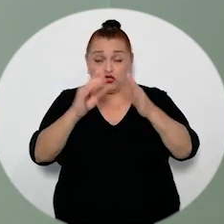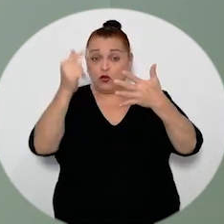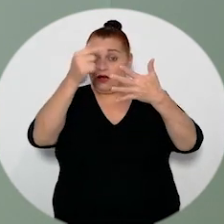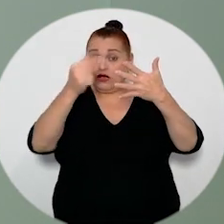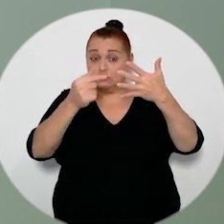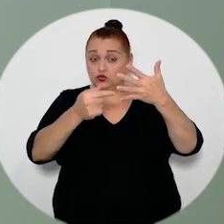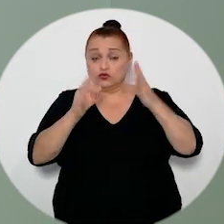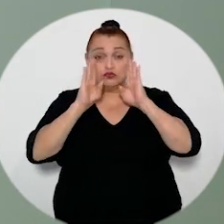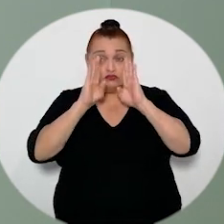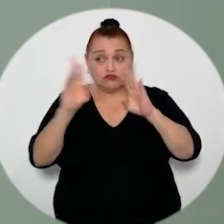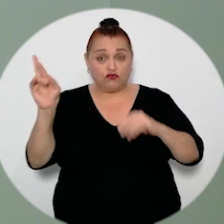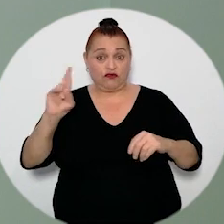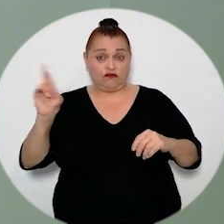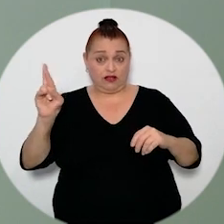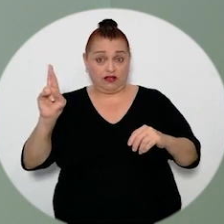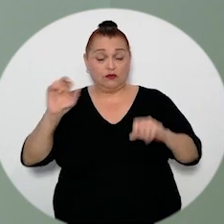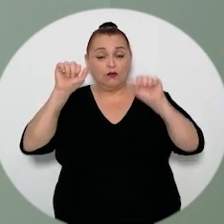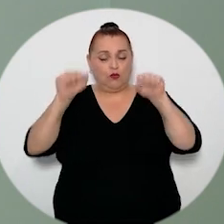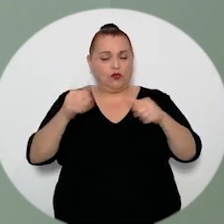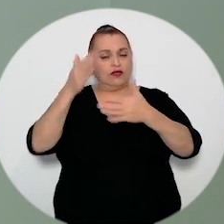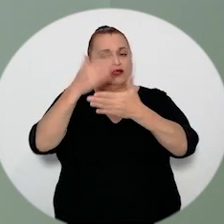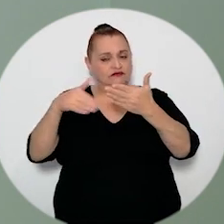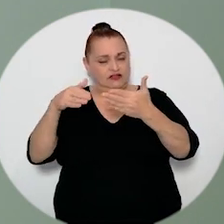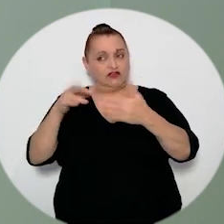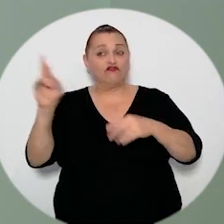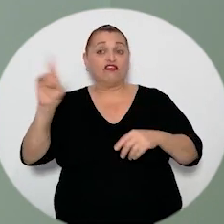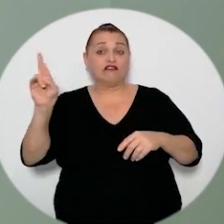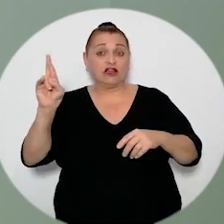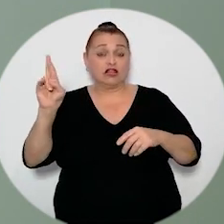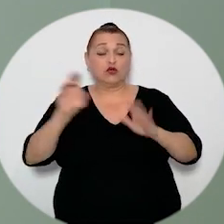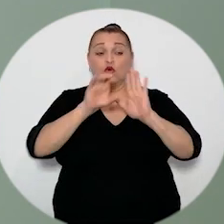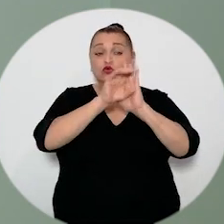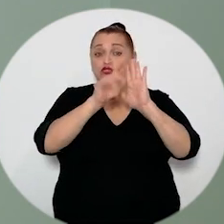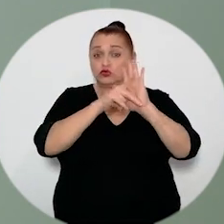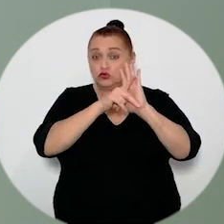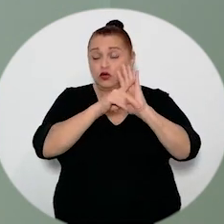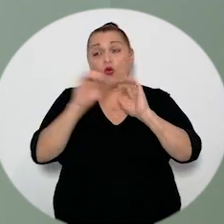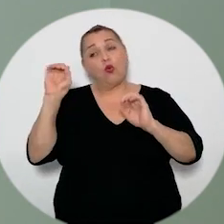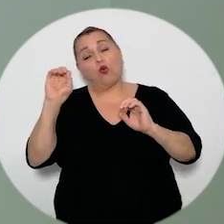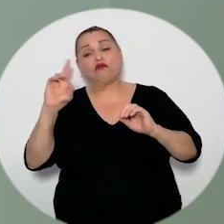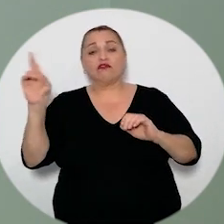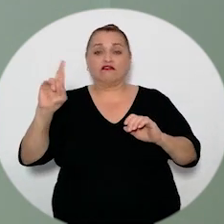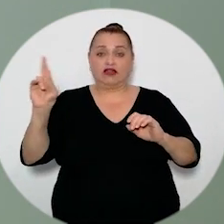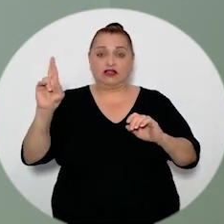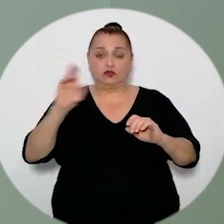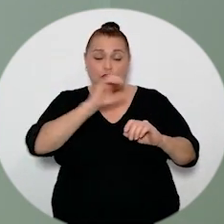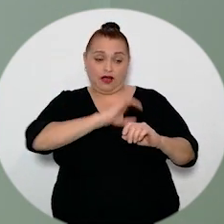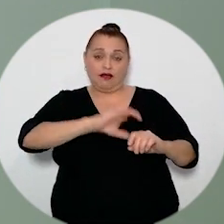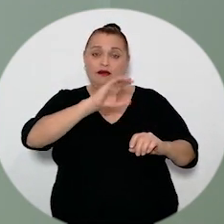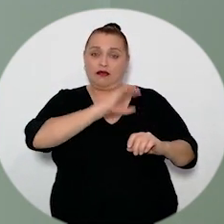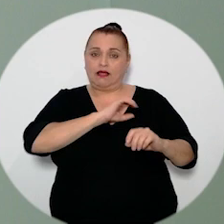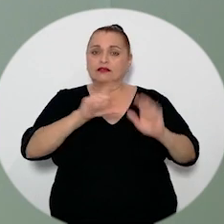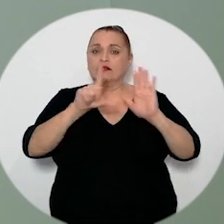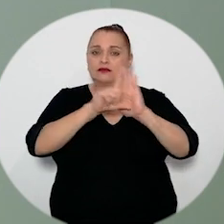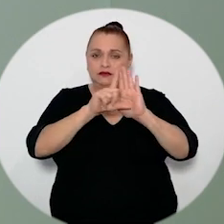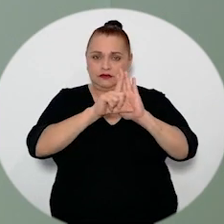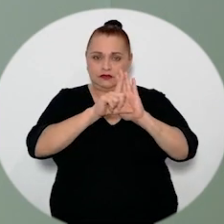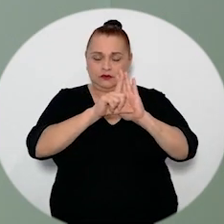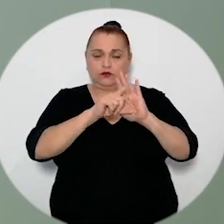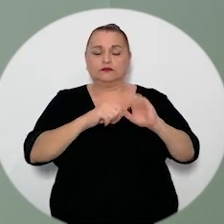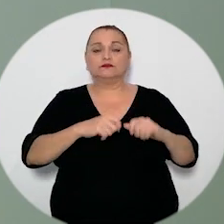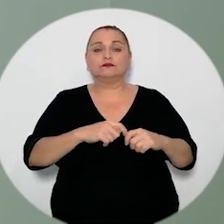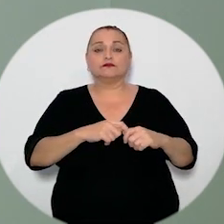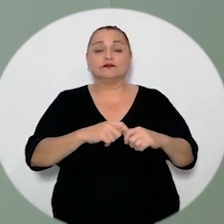atención a los asuntos que trata el referéndum, puede clasificarse como un referéndum constitucional o como un referéndum de carácter